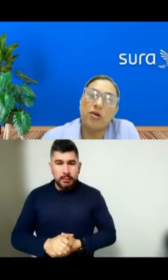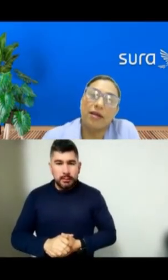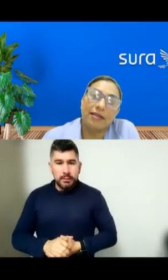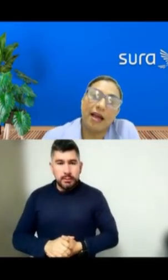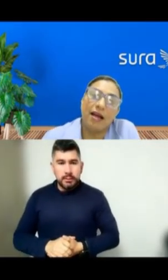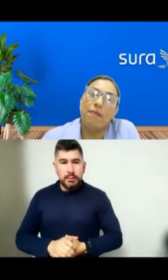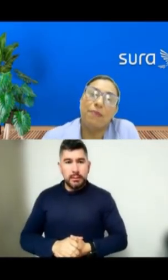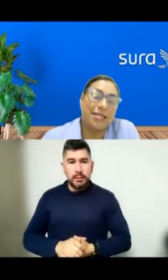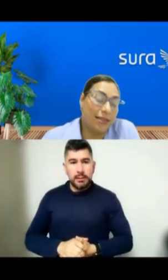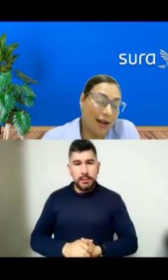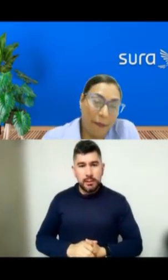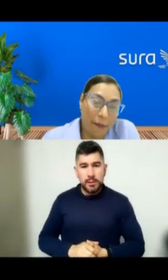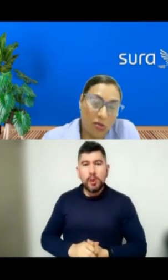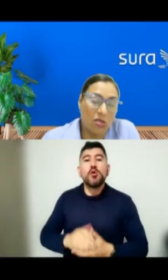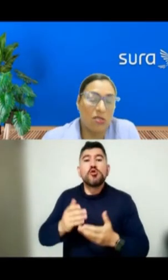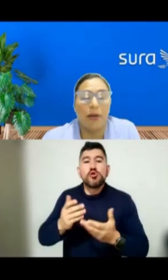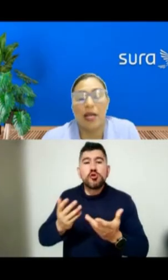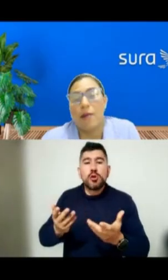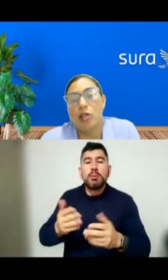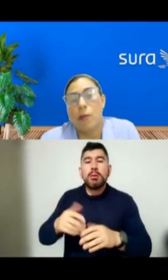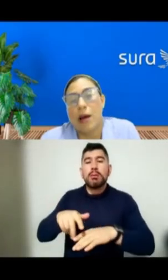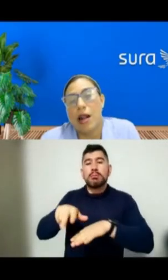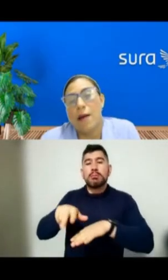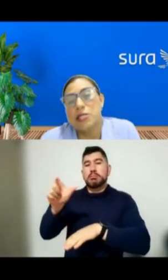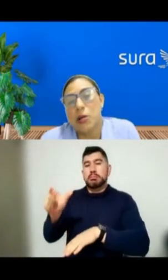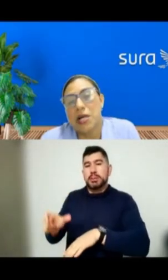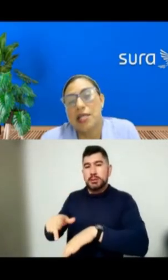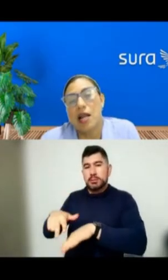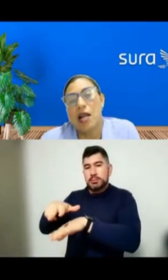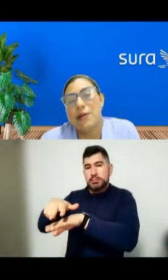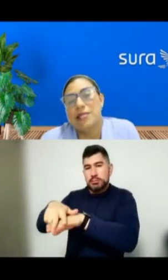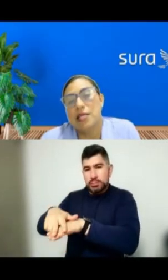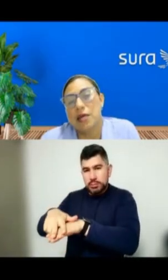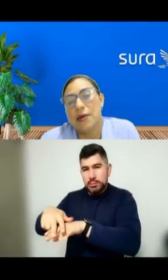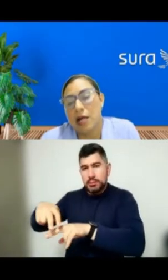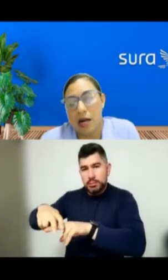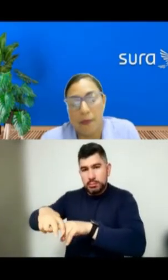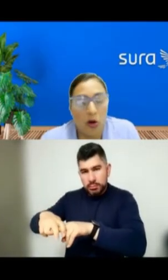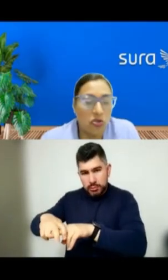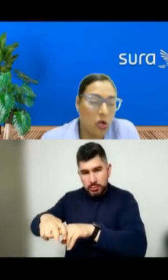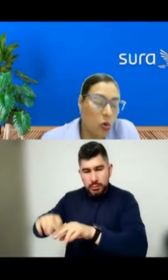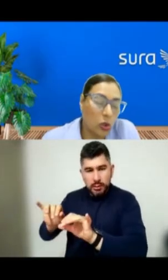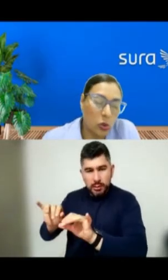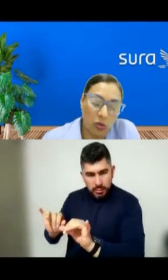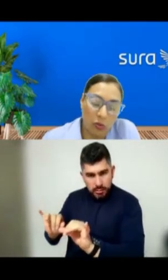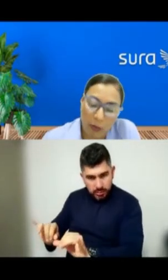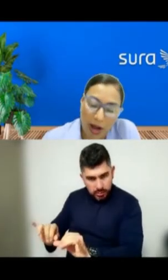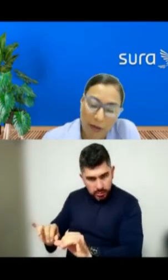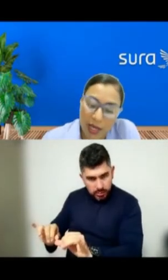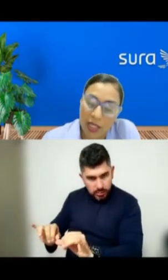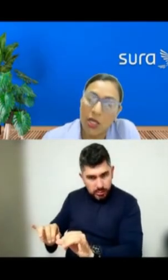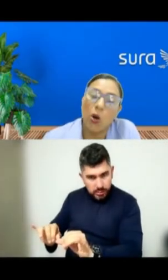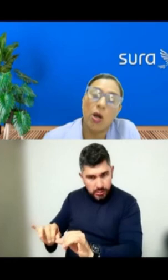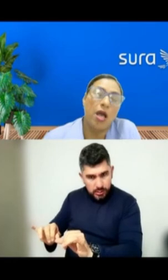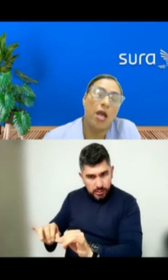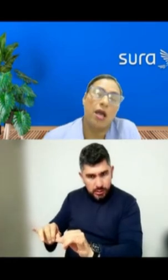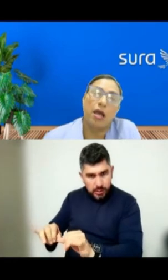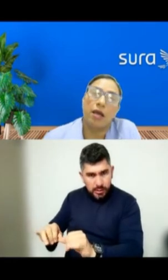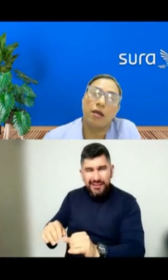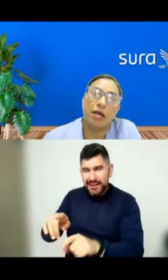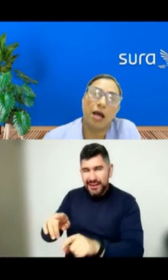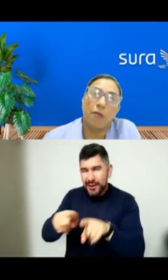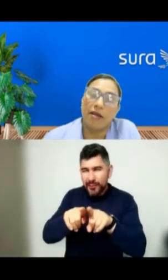¿Cómo evaluar la presión arterial? El paciente en reposo, siempre que vamos a tomar la presión arterial, el paciente debe estar en reposo. Es que cuando nosotros vamos al